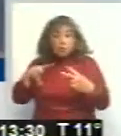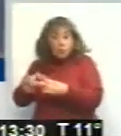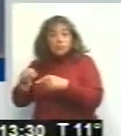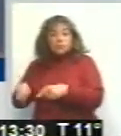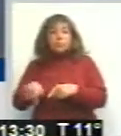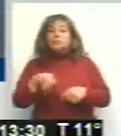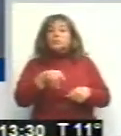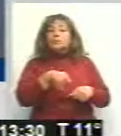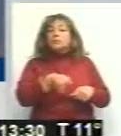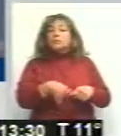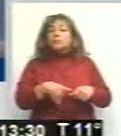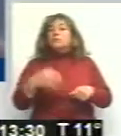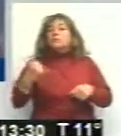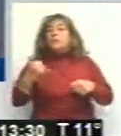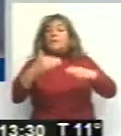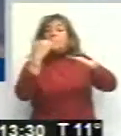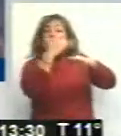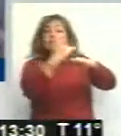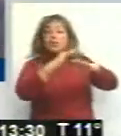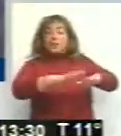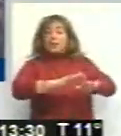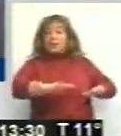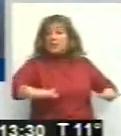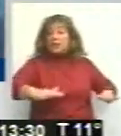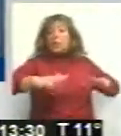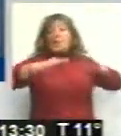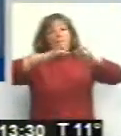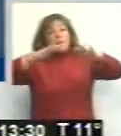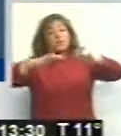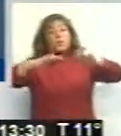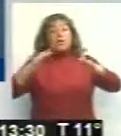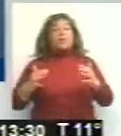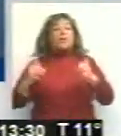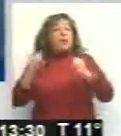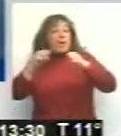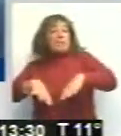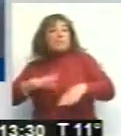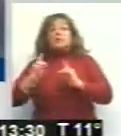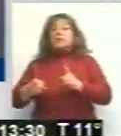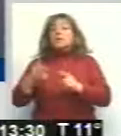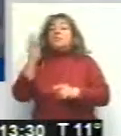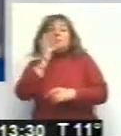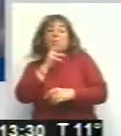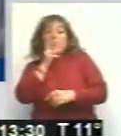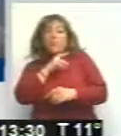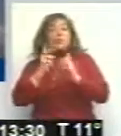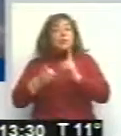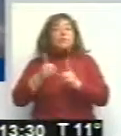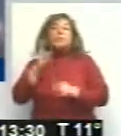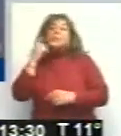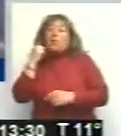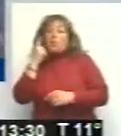tendrá a categorías infantiles, menores, cadetes y primera, todas en masculino y en